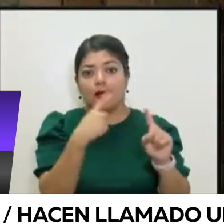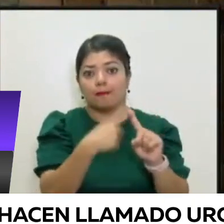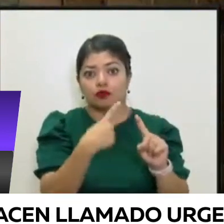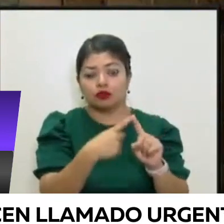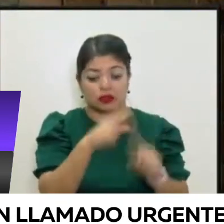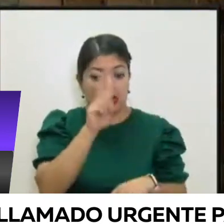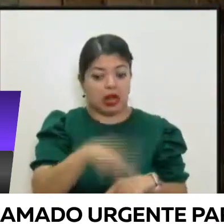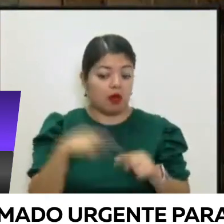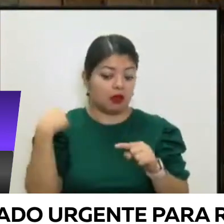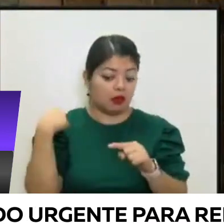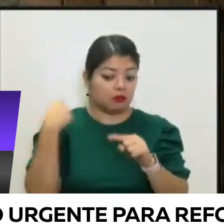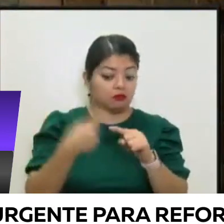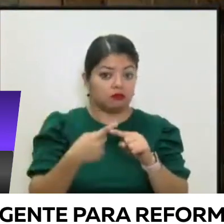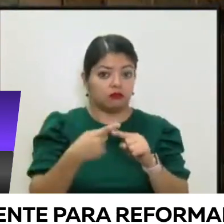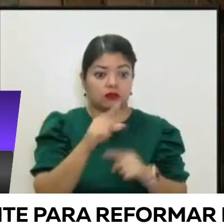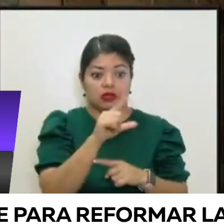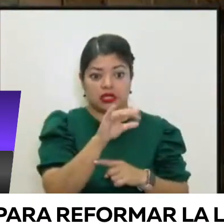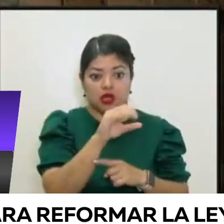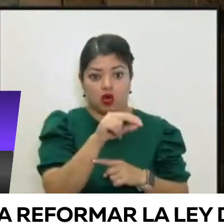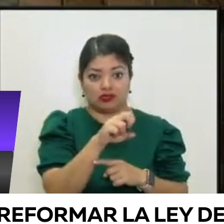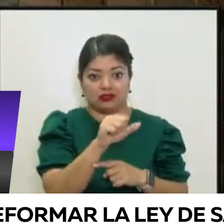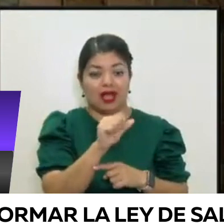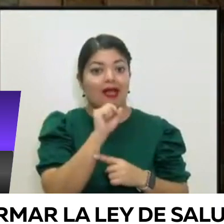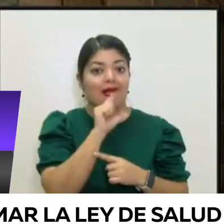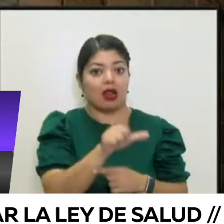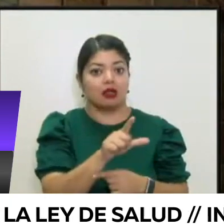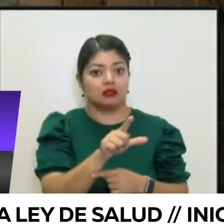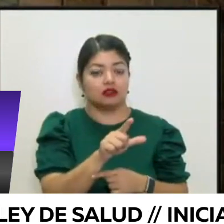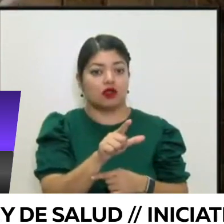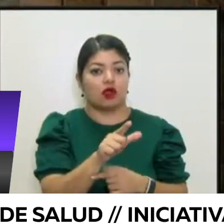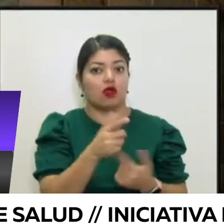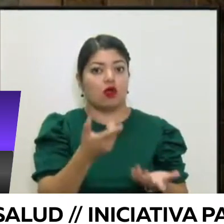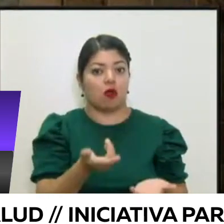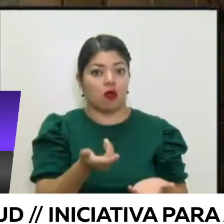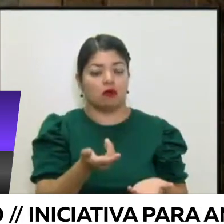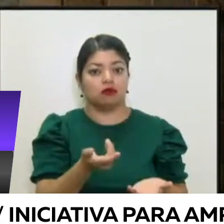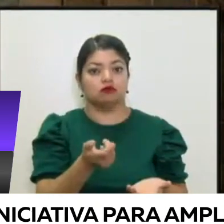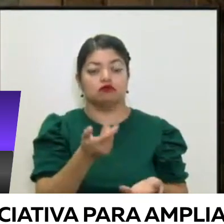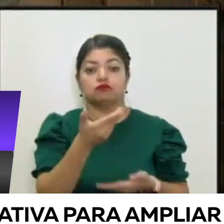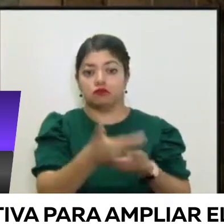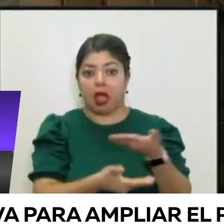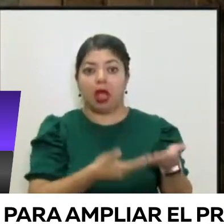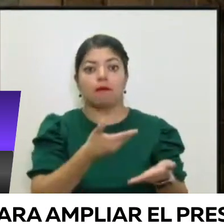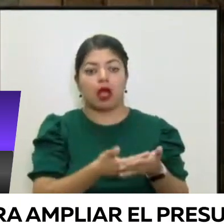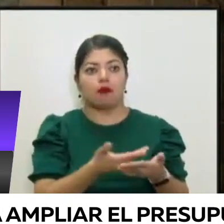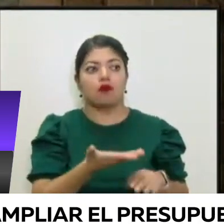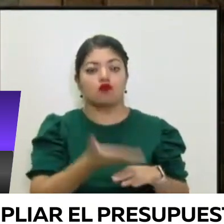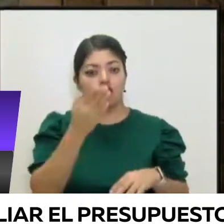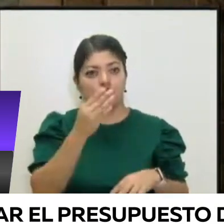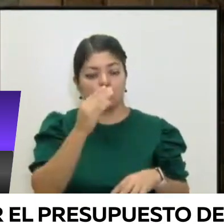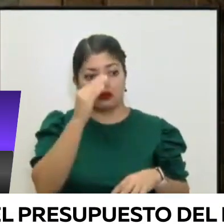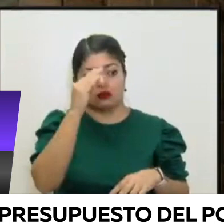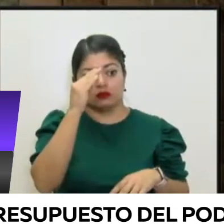últimos meses, Liconsa Jalisco ha sido muy amable, muy considerada con los